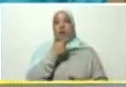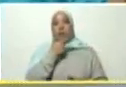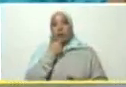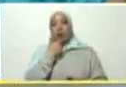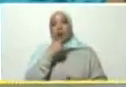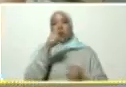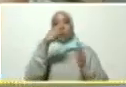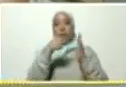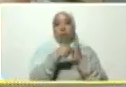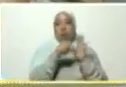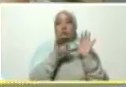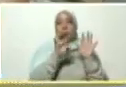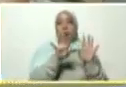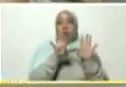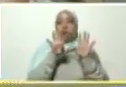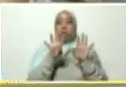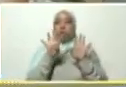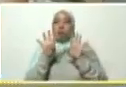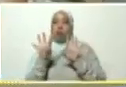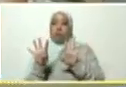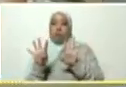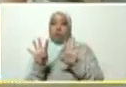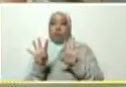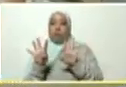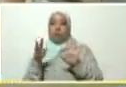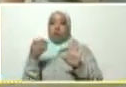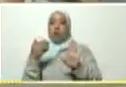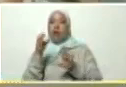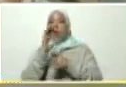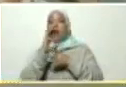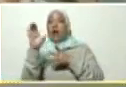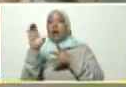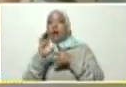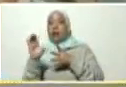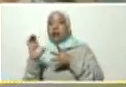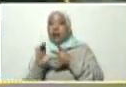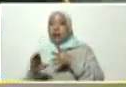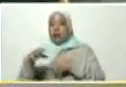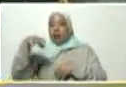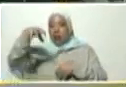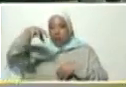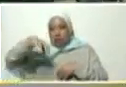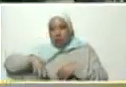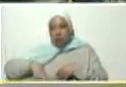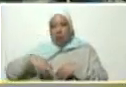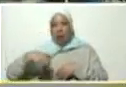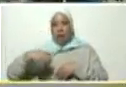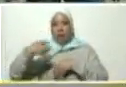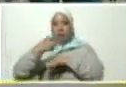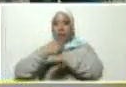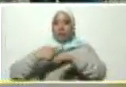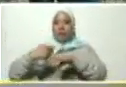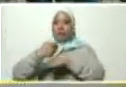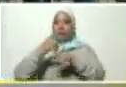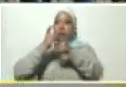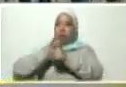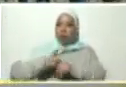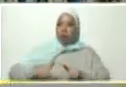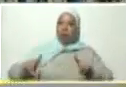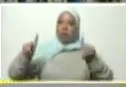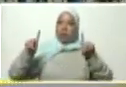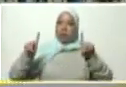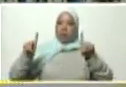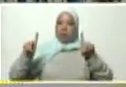1999 el carácter del Estado venezolano el carácter de nuestra democracia